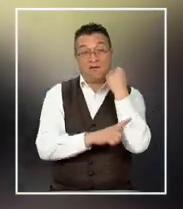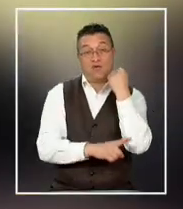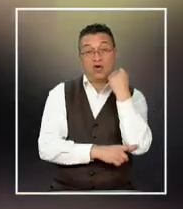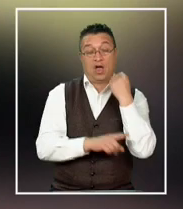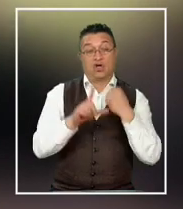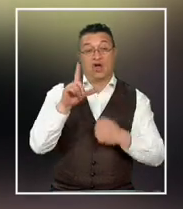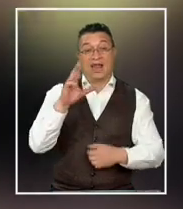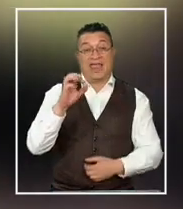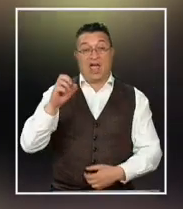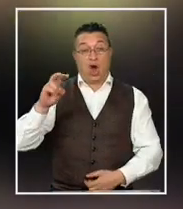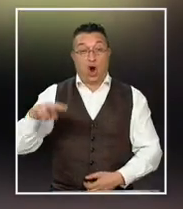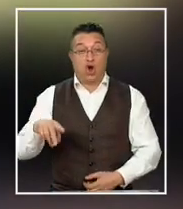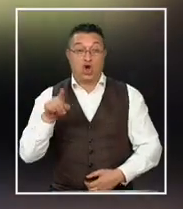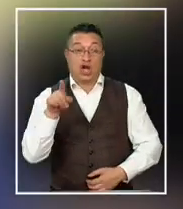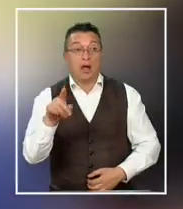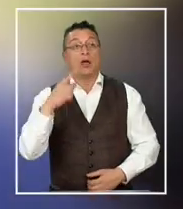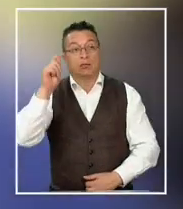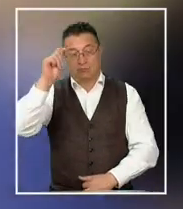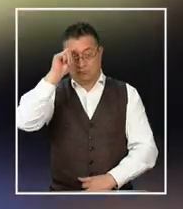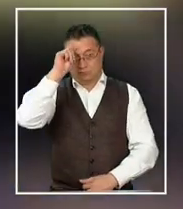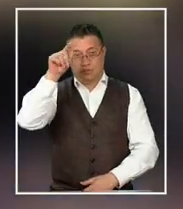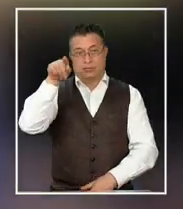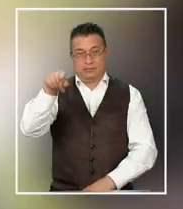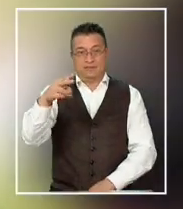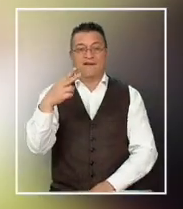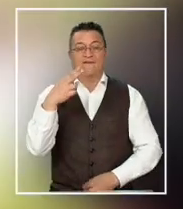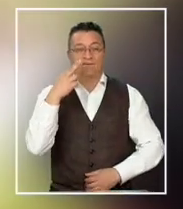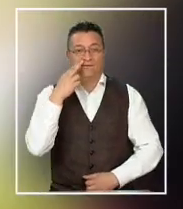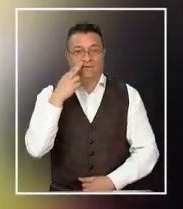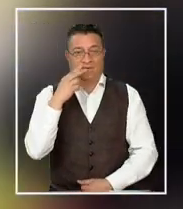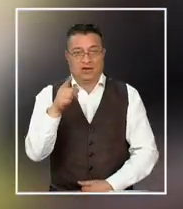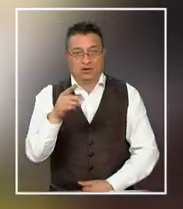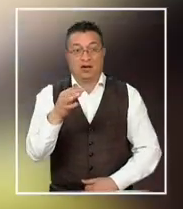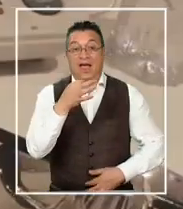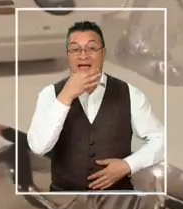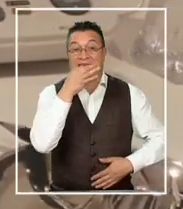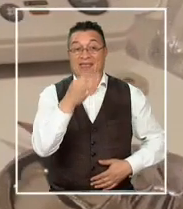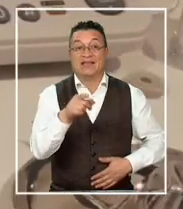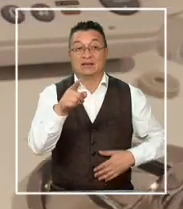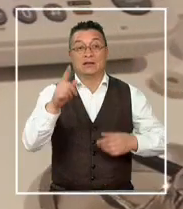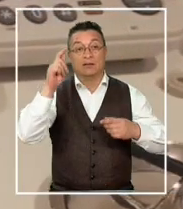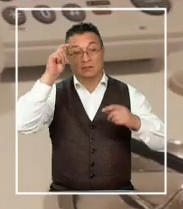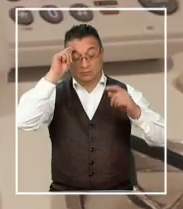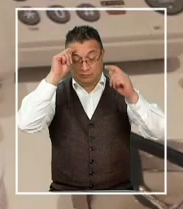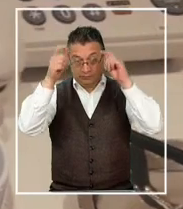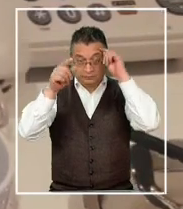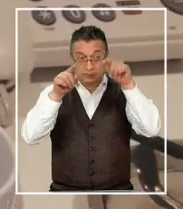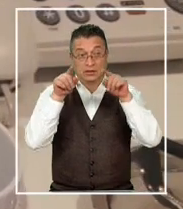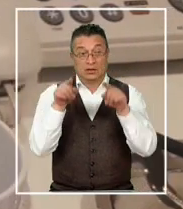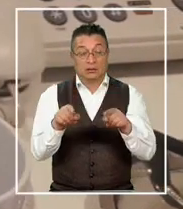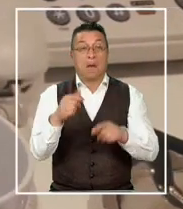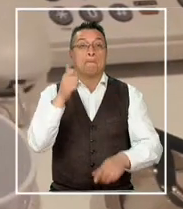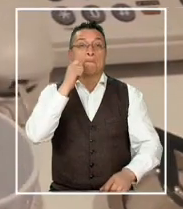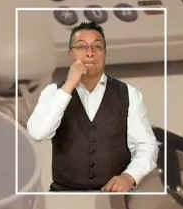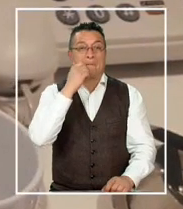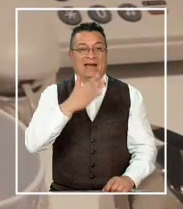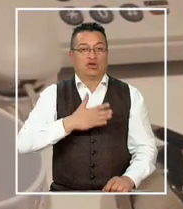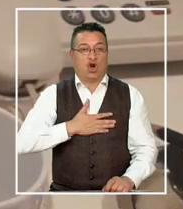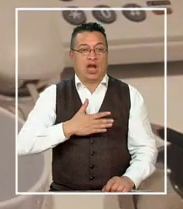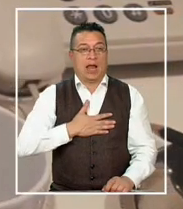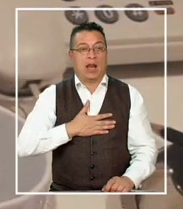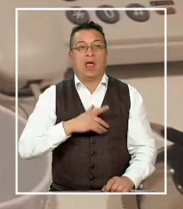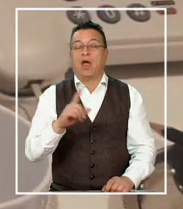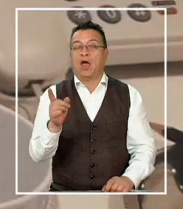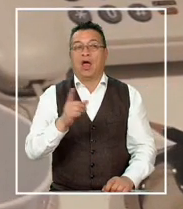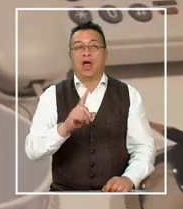Luis León es uno de los creadores de este vino. Él asegura que fue una iniciativa de carácter personal y que